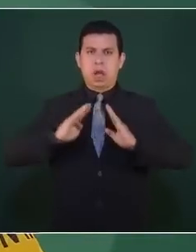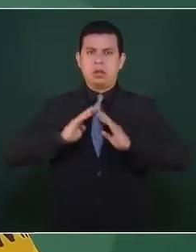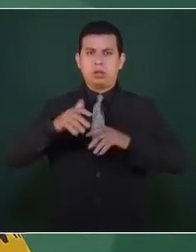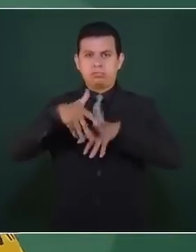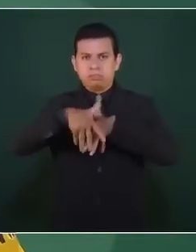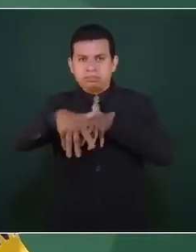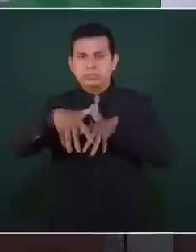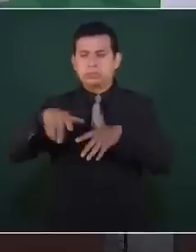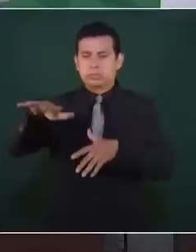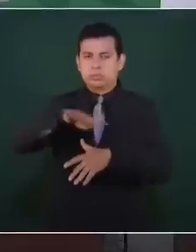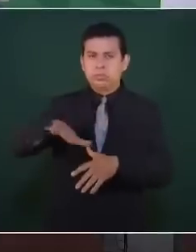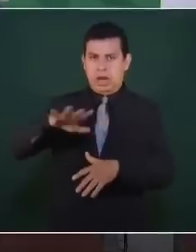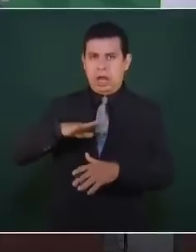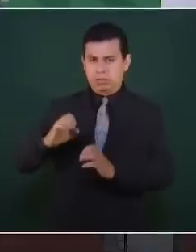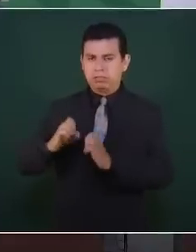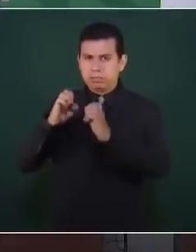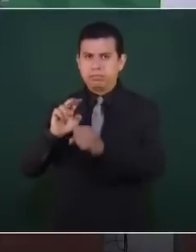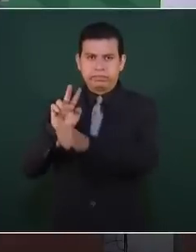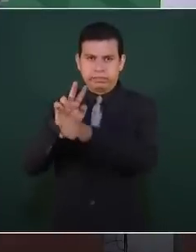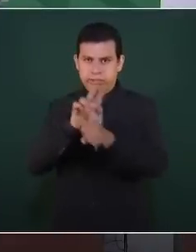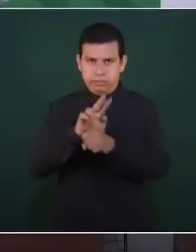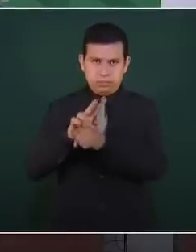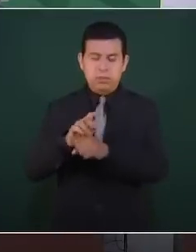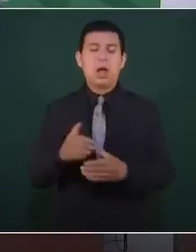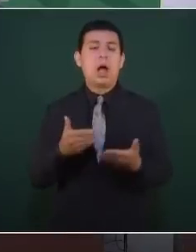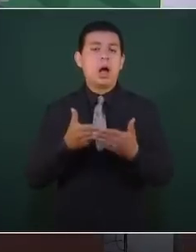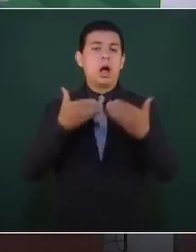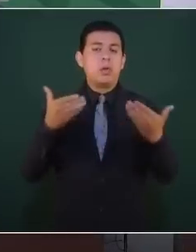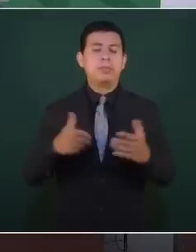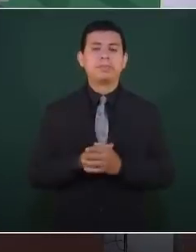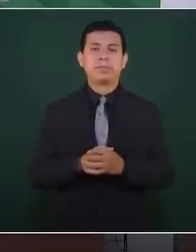la construcción de las compañías de la Guardia Nacional,